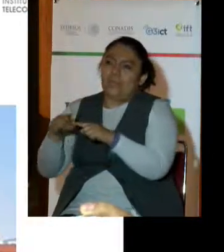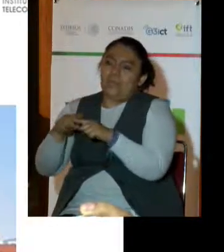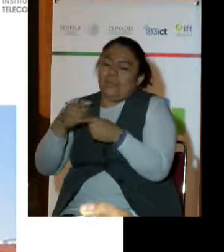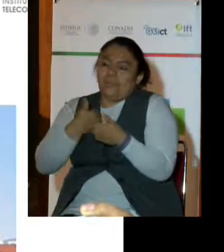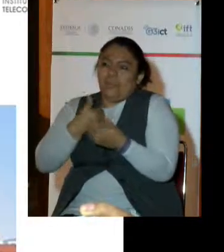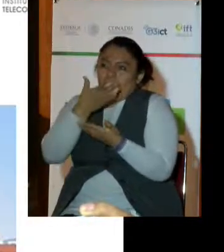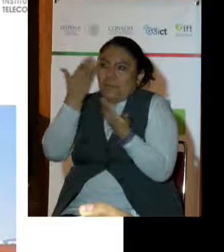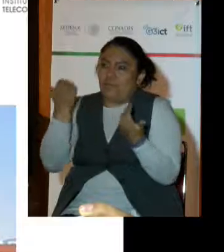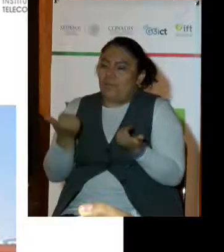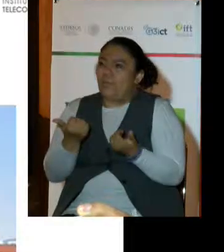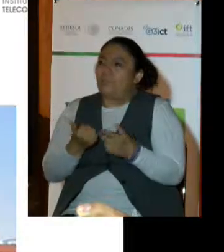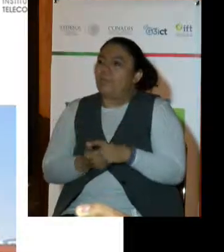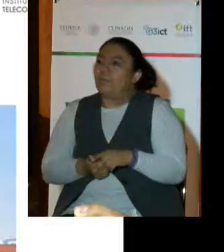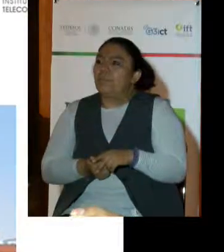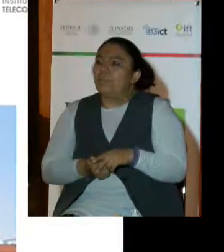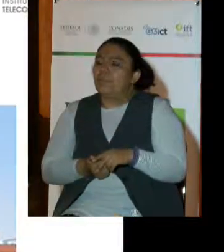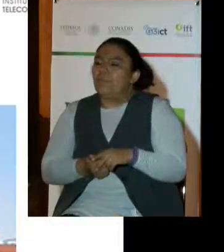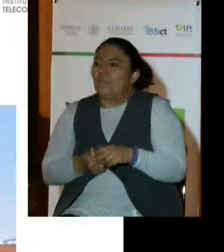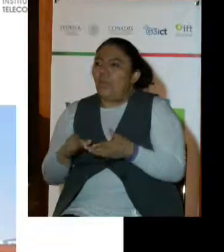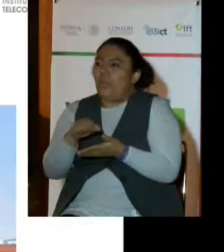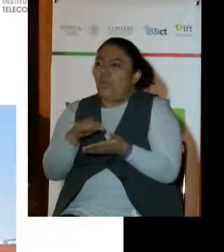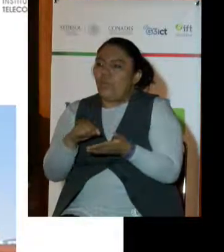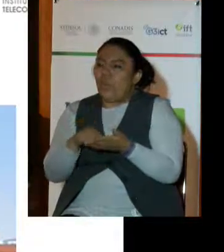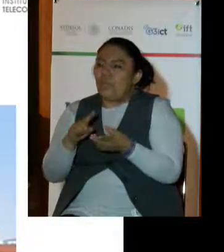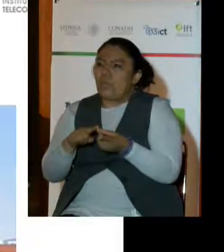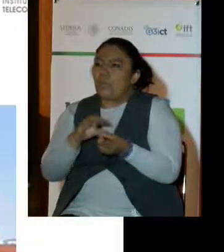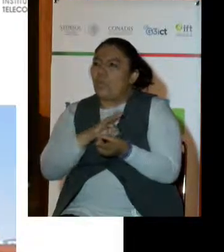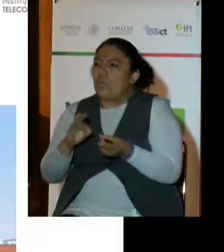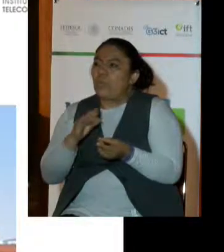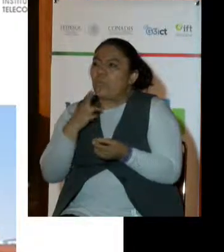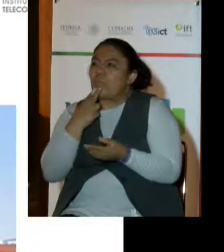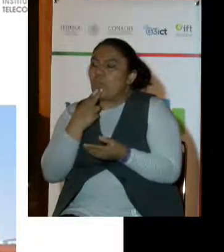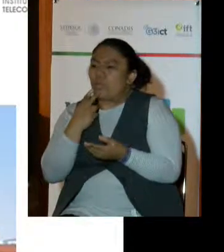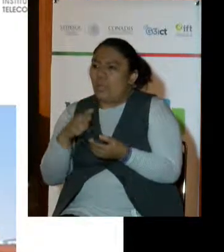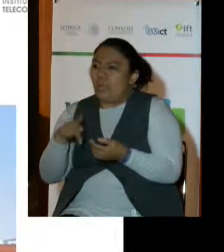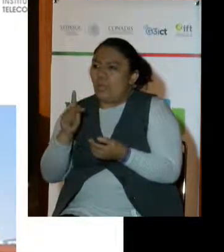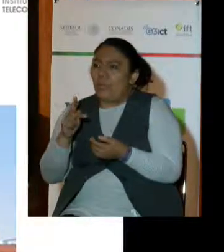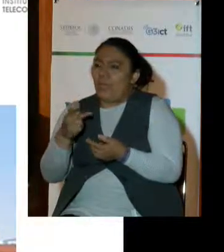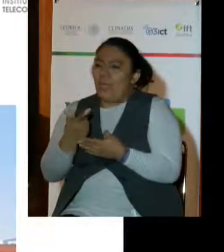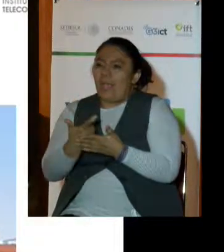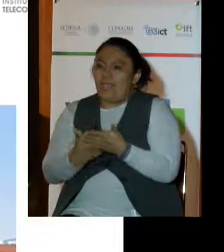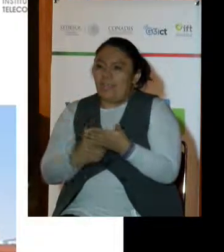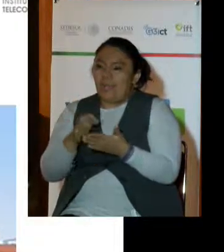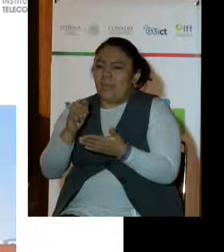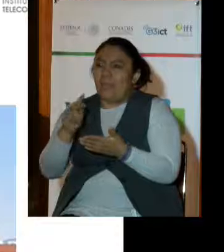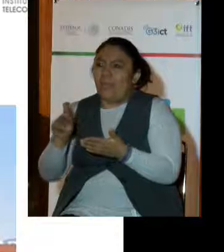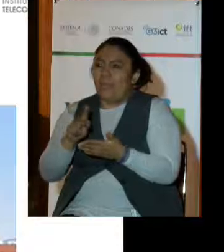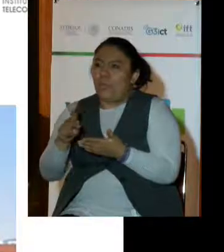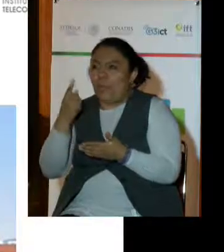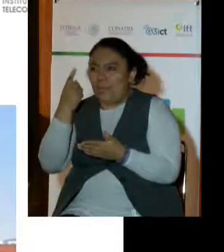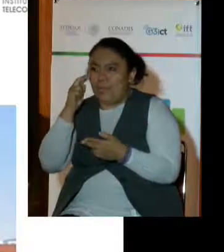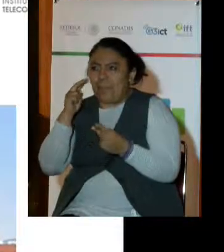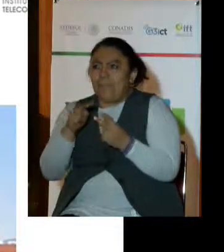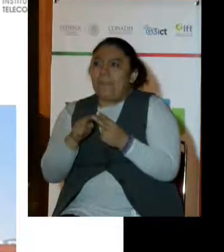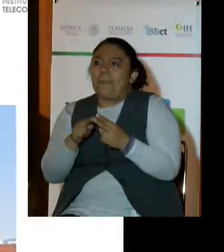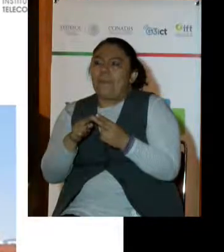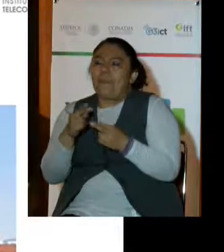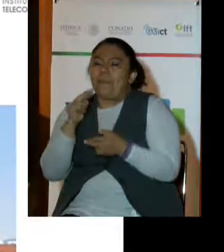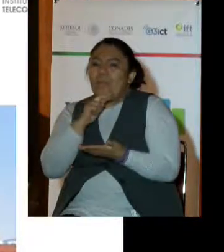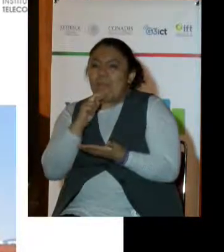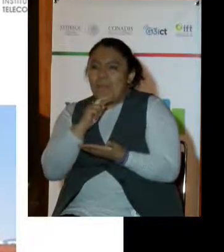en ciertas lugares donde tú podrías usar una caseta pública también para una situación de